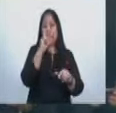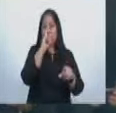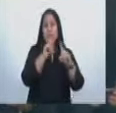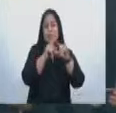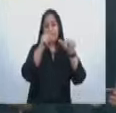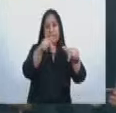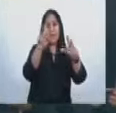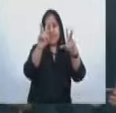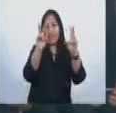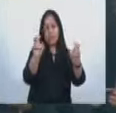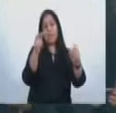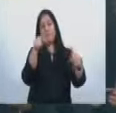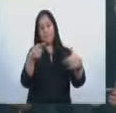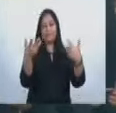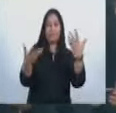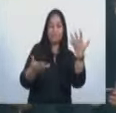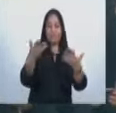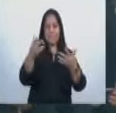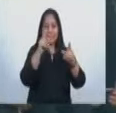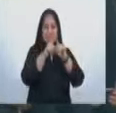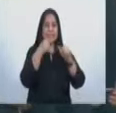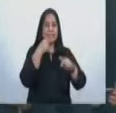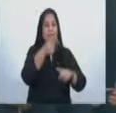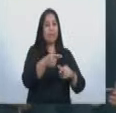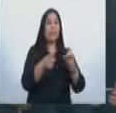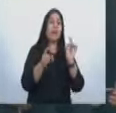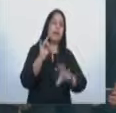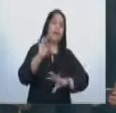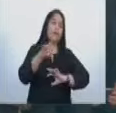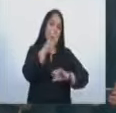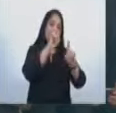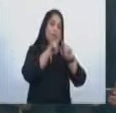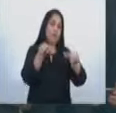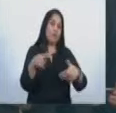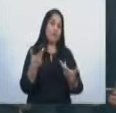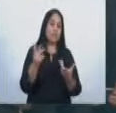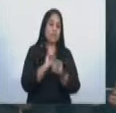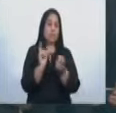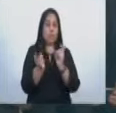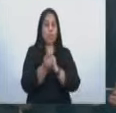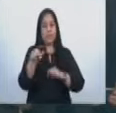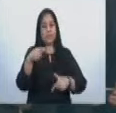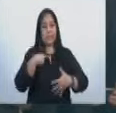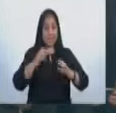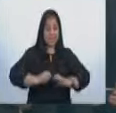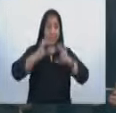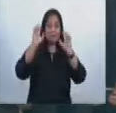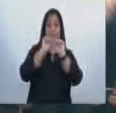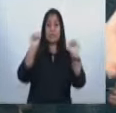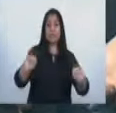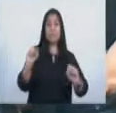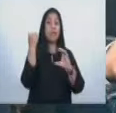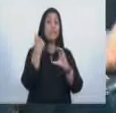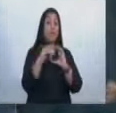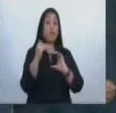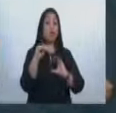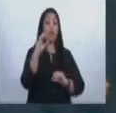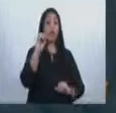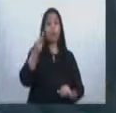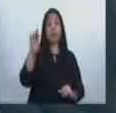hay un tema de que eventualmente va a hacer convertido en el edificio del sistema de correos que